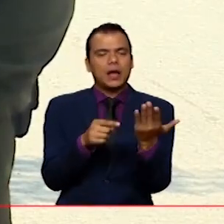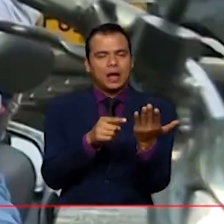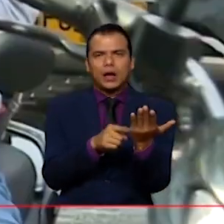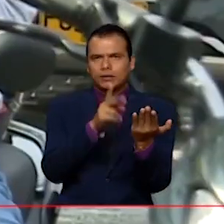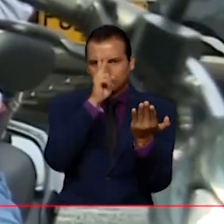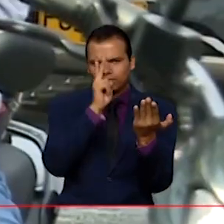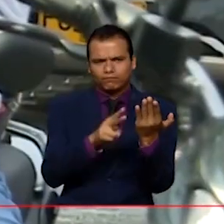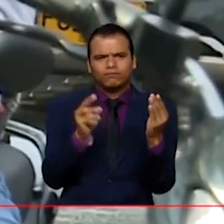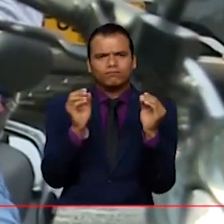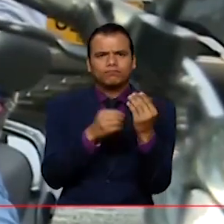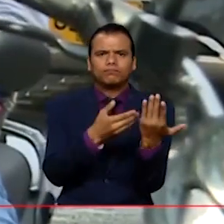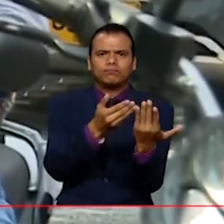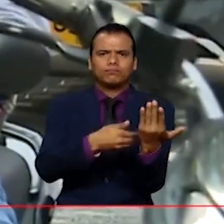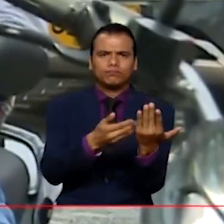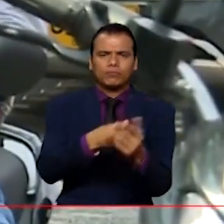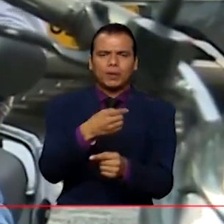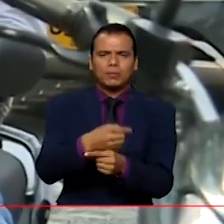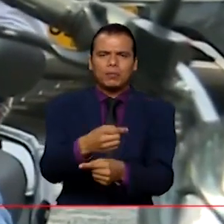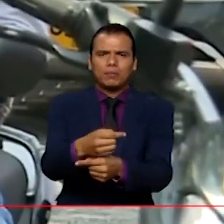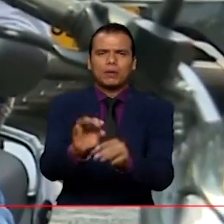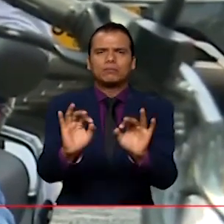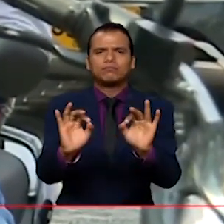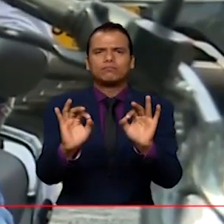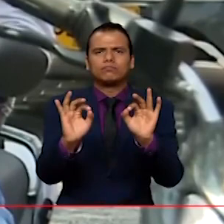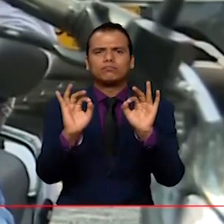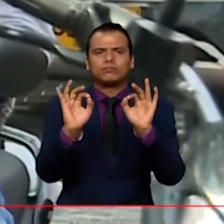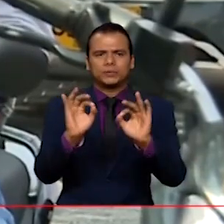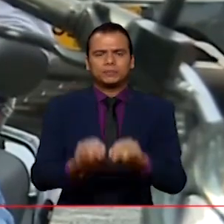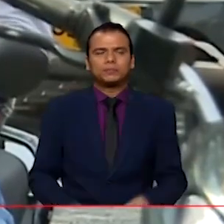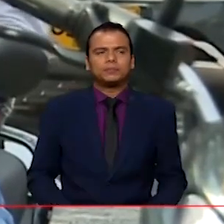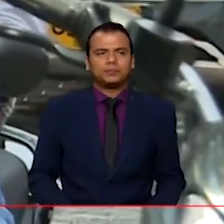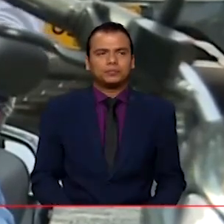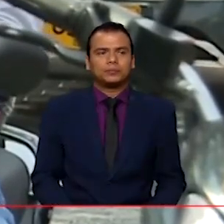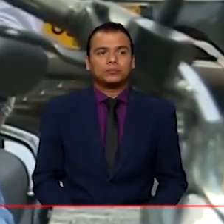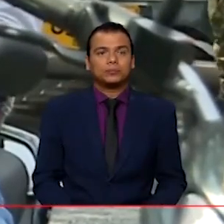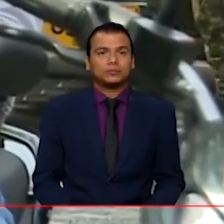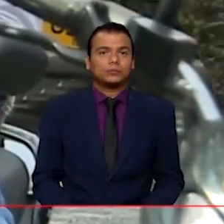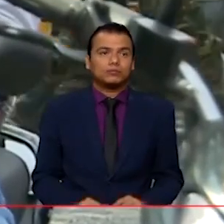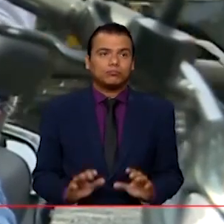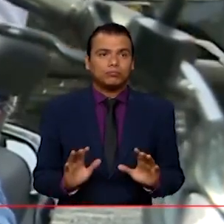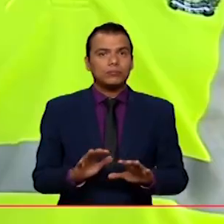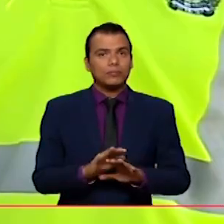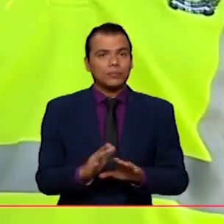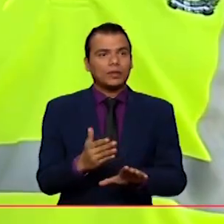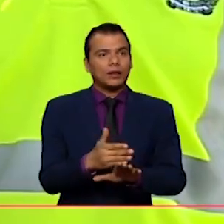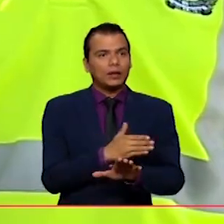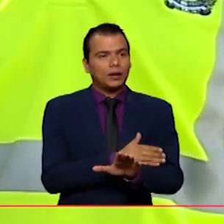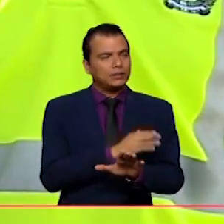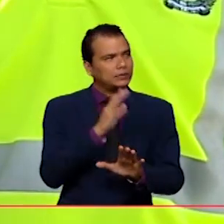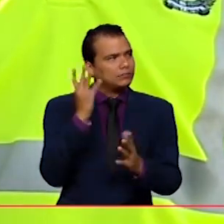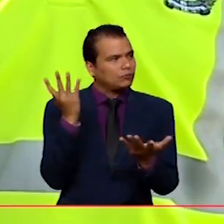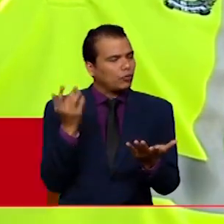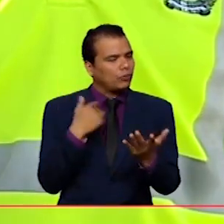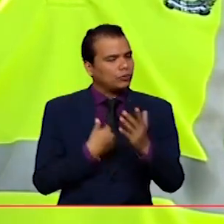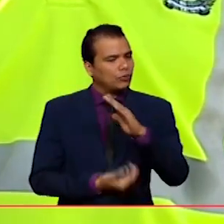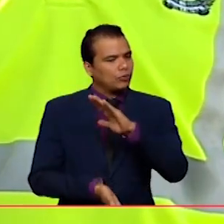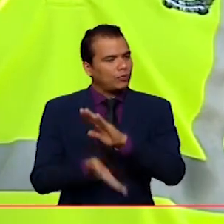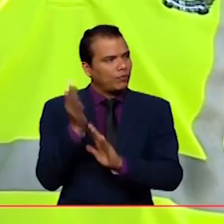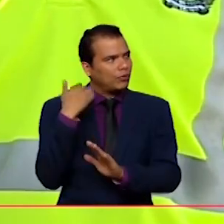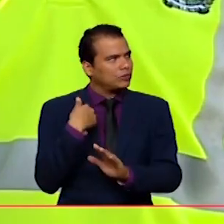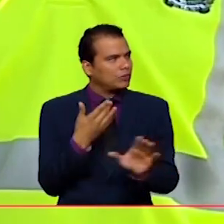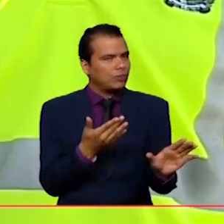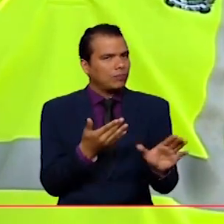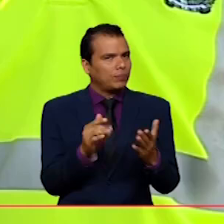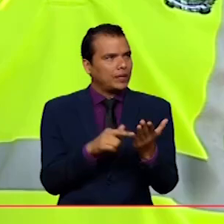nacionales y porten toda su documentación al día cuando viajen. Planeemos nuestro viaje con calma. Utilicemos las